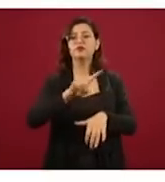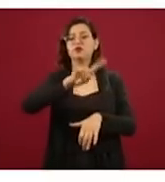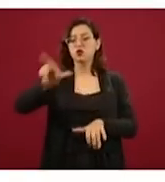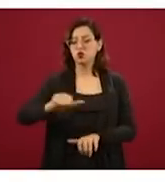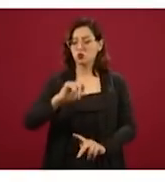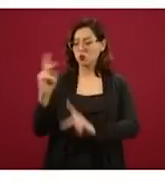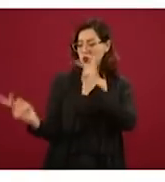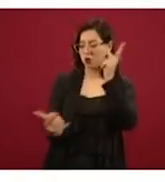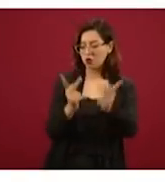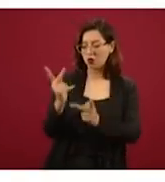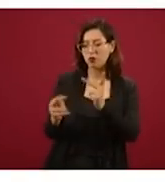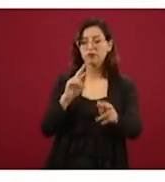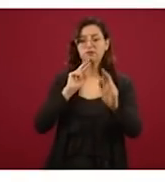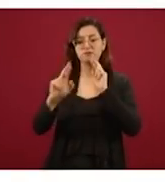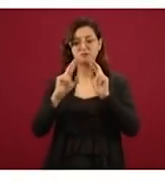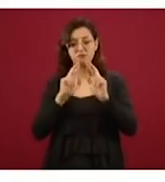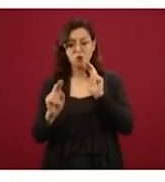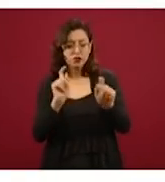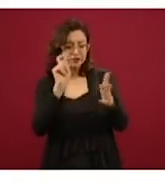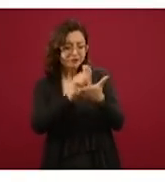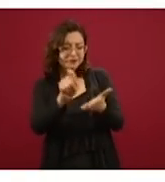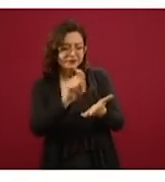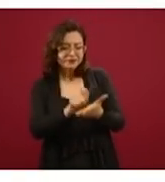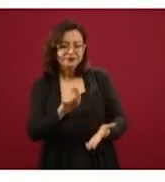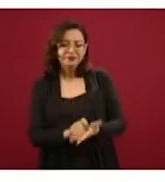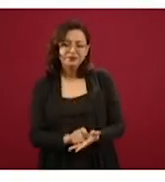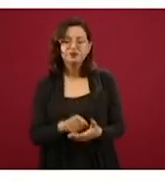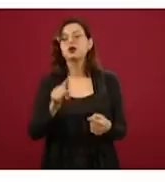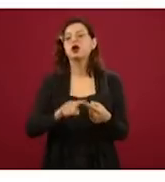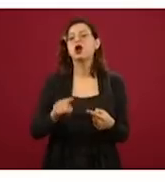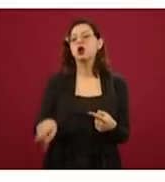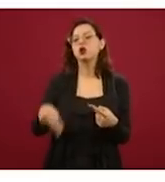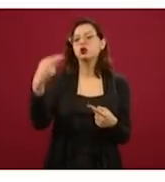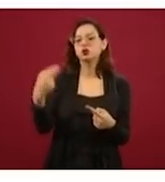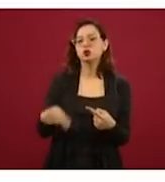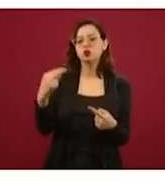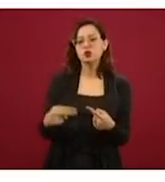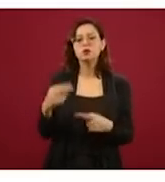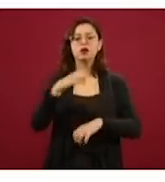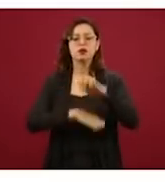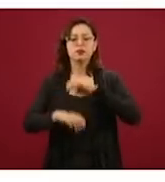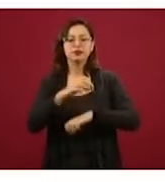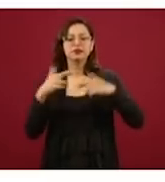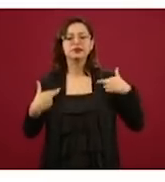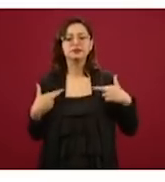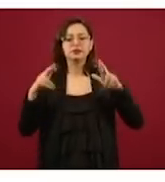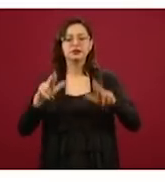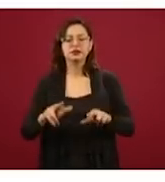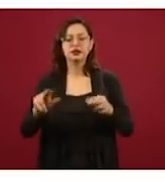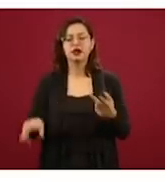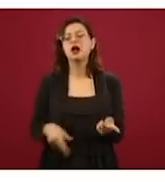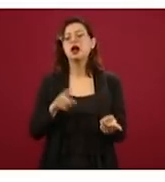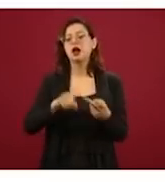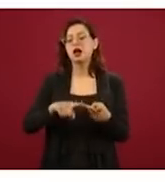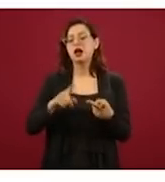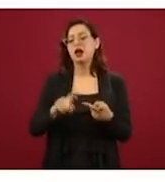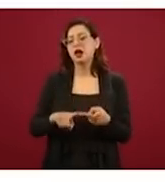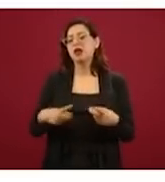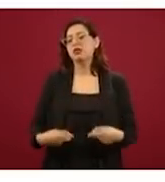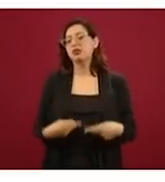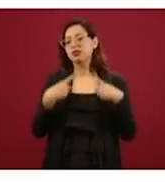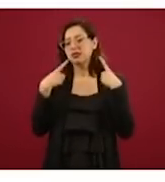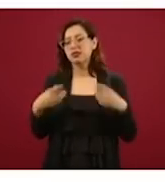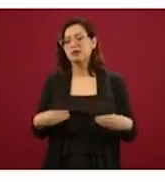formulario son tres campos básicamente los que se capturan: el nombre, si es una empresa, el representante legal, el domicilio, la